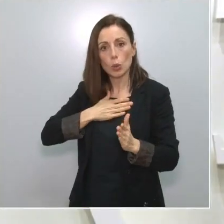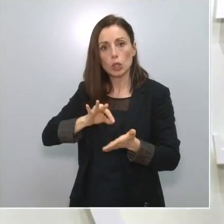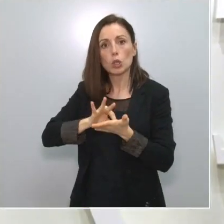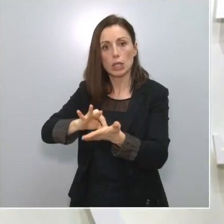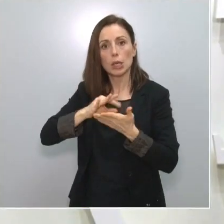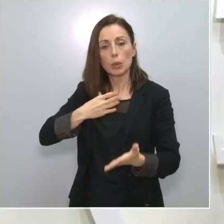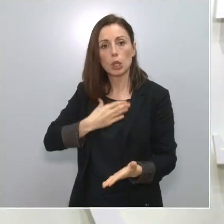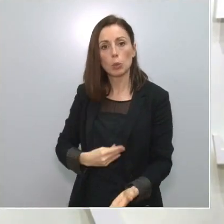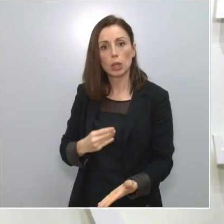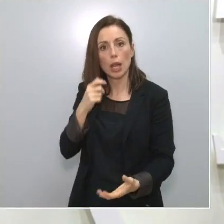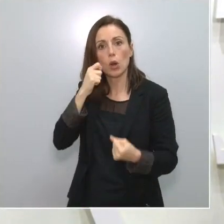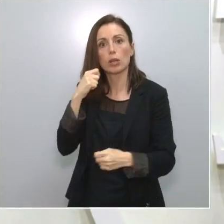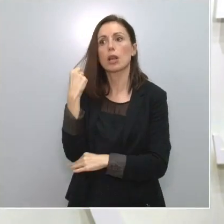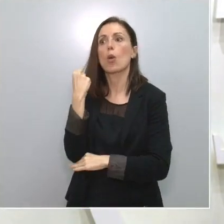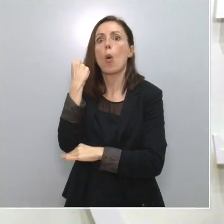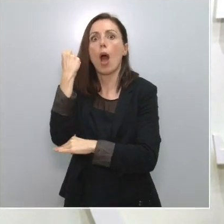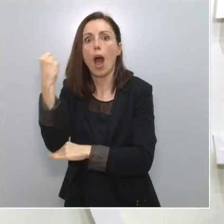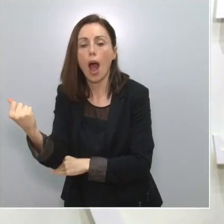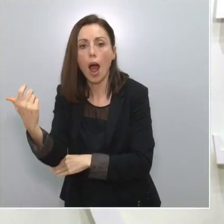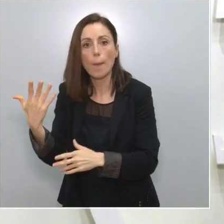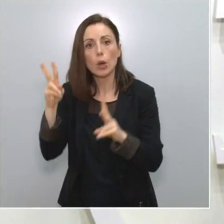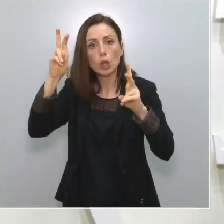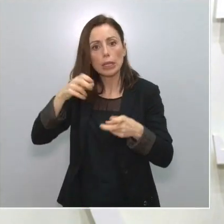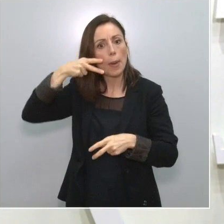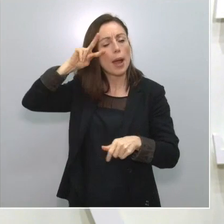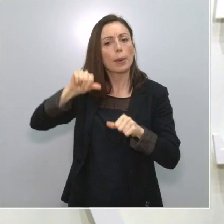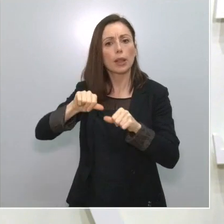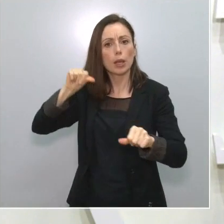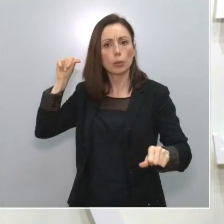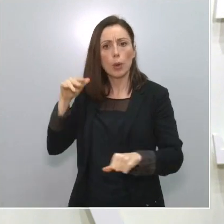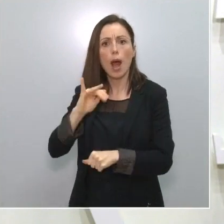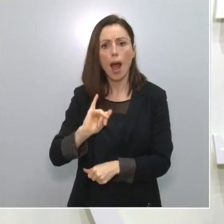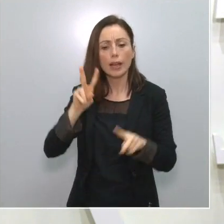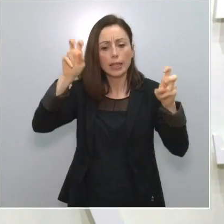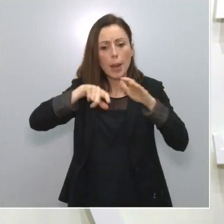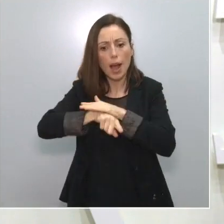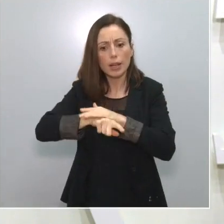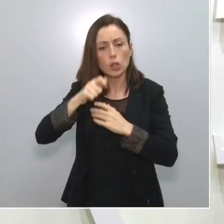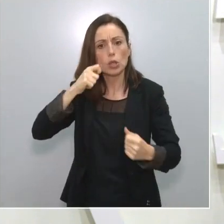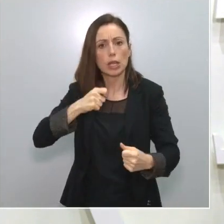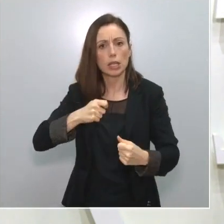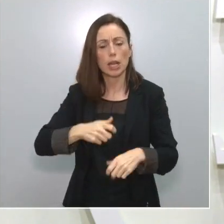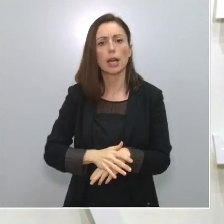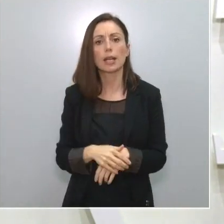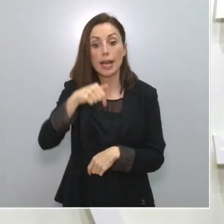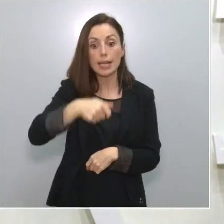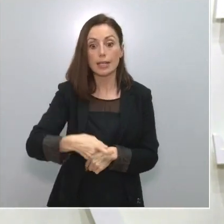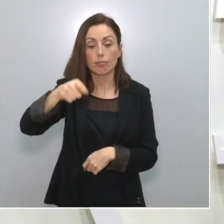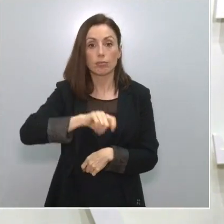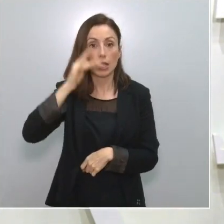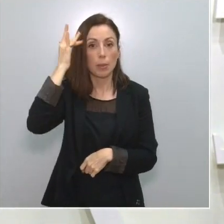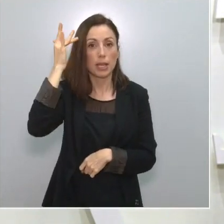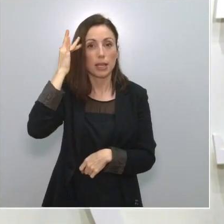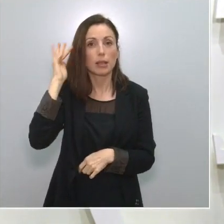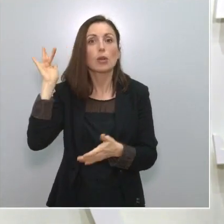Salud. Técnicos con experiencia en la gestión sanitaria durante muchos años. Precisamente este mes de abril